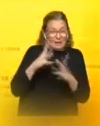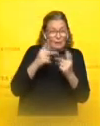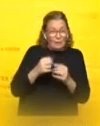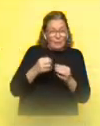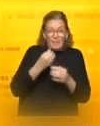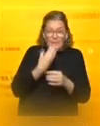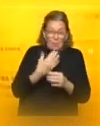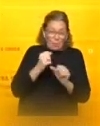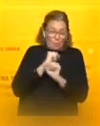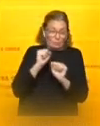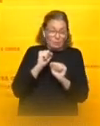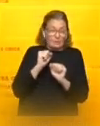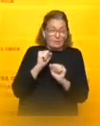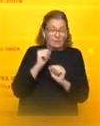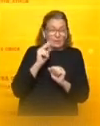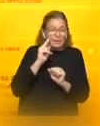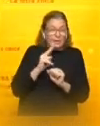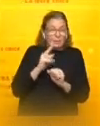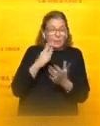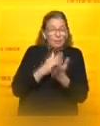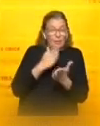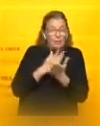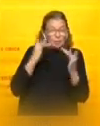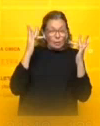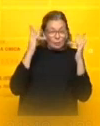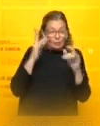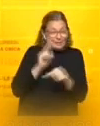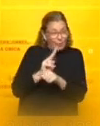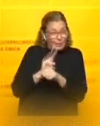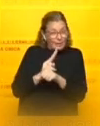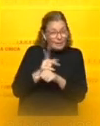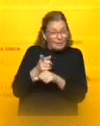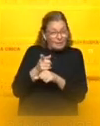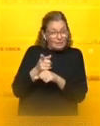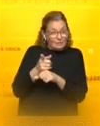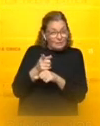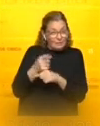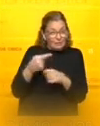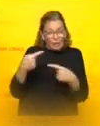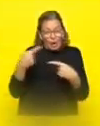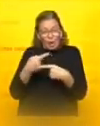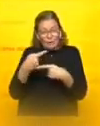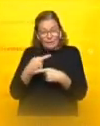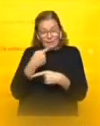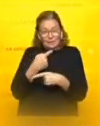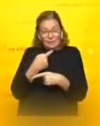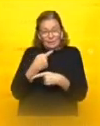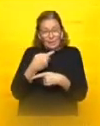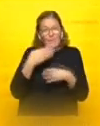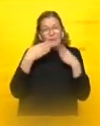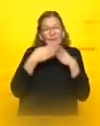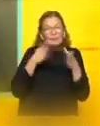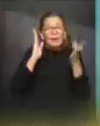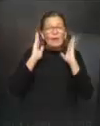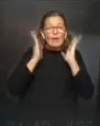correcta posible, que tienen que velar por su derecho a la educación. Ellos se están viendo intimidados y hacen autocrítica de no haber consultado con un abogado